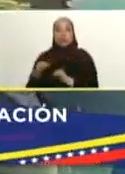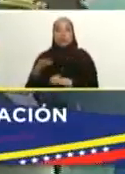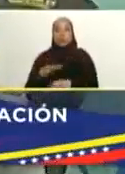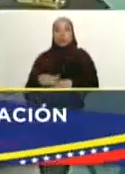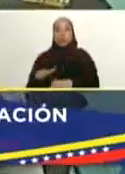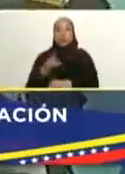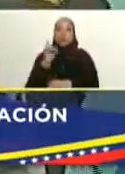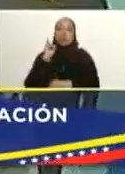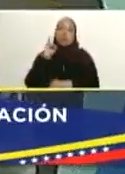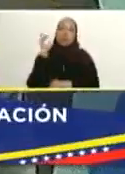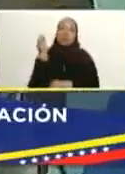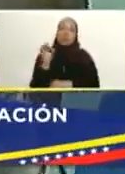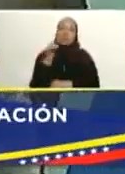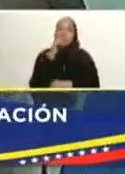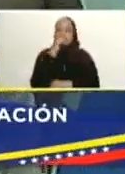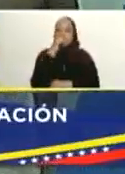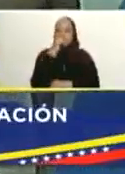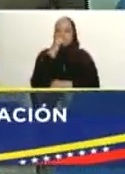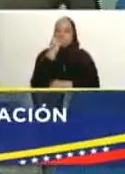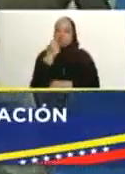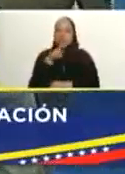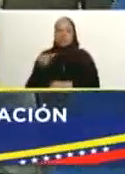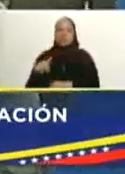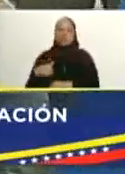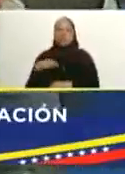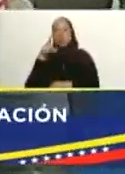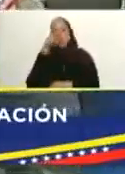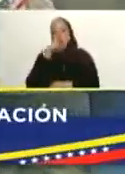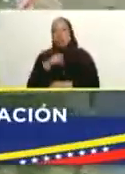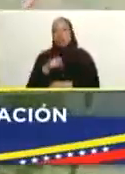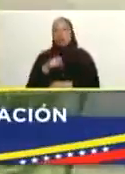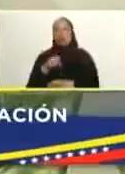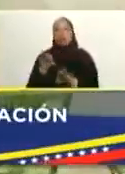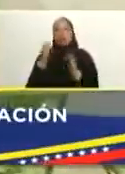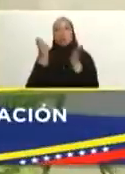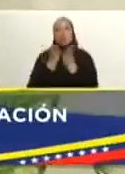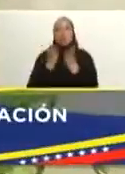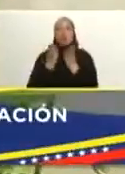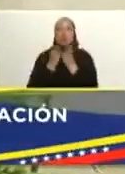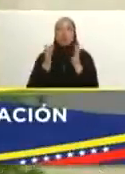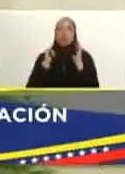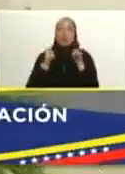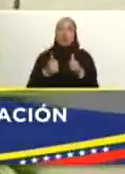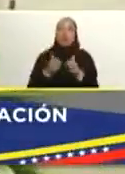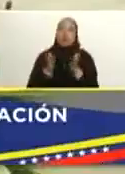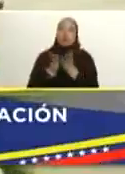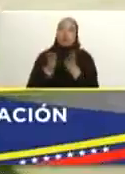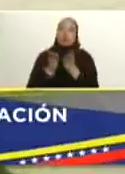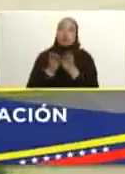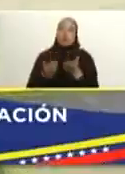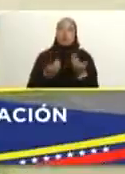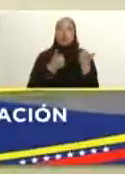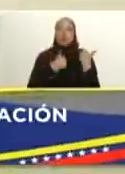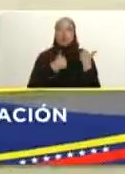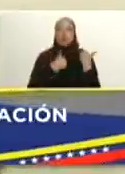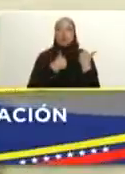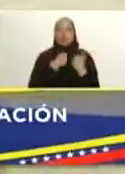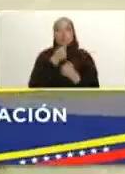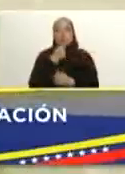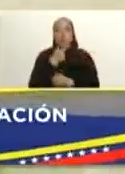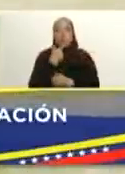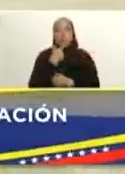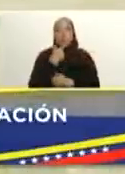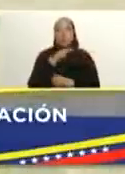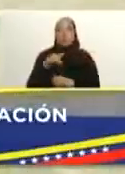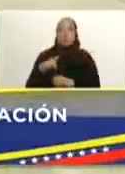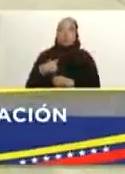acá en Guarenas, reciba con el nuevo año escolar, con el inicio del año escolar, reciba unos espacios dignos para la